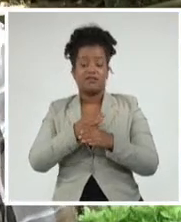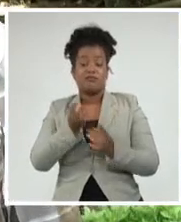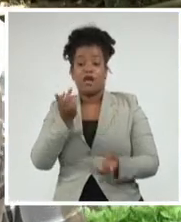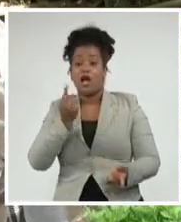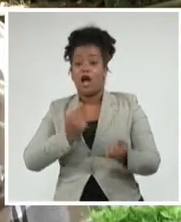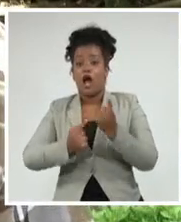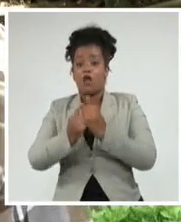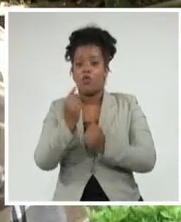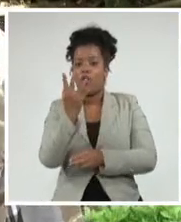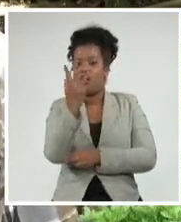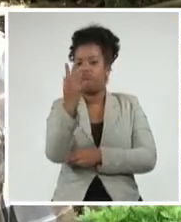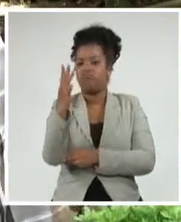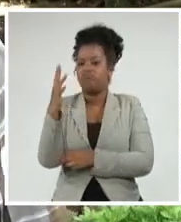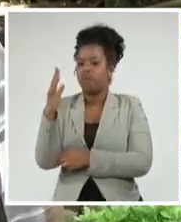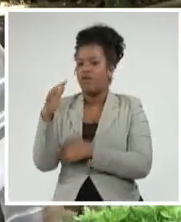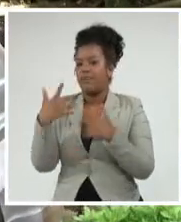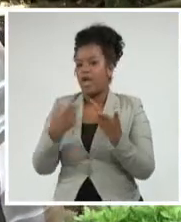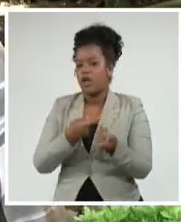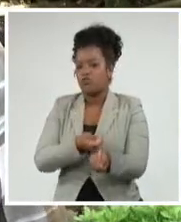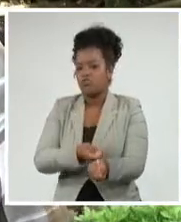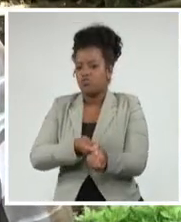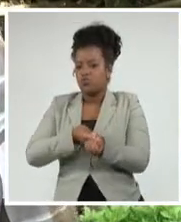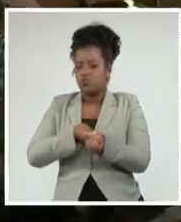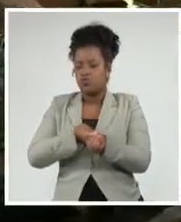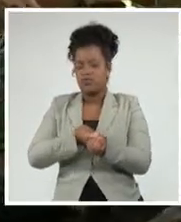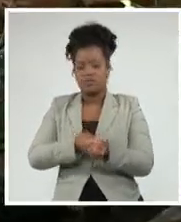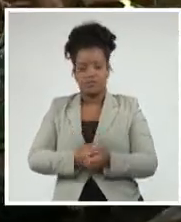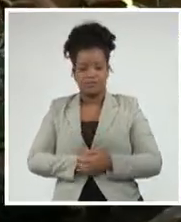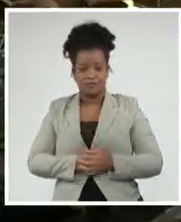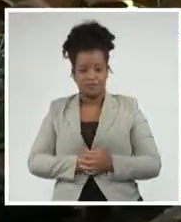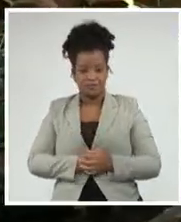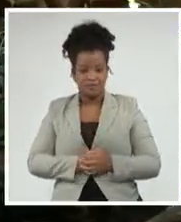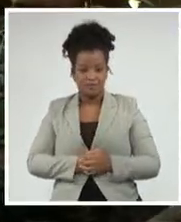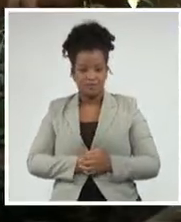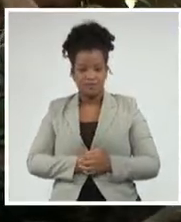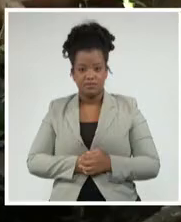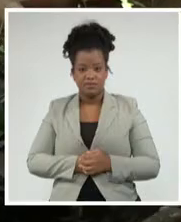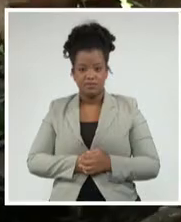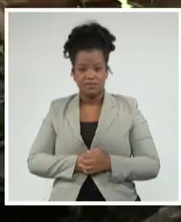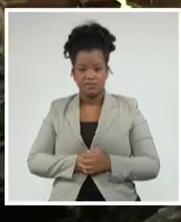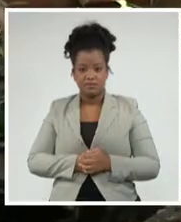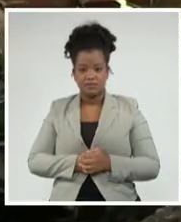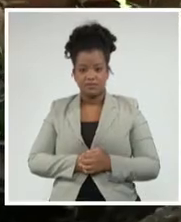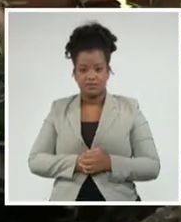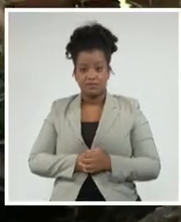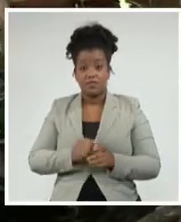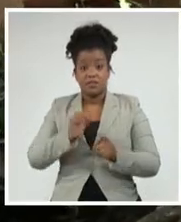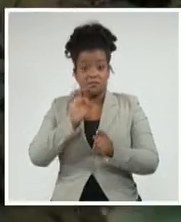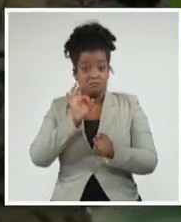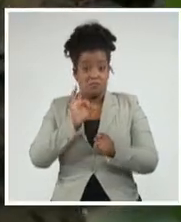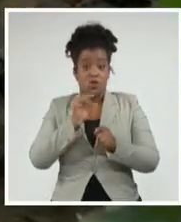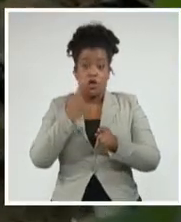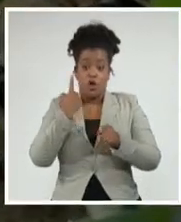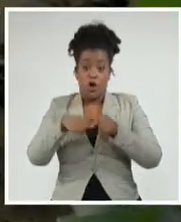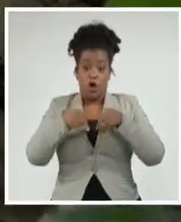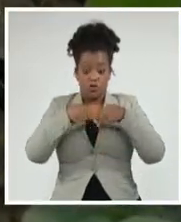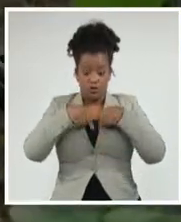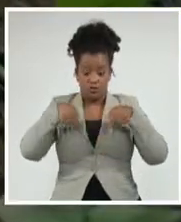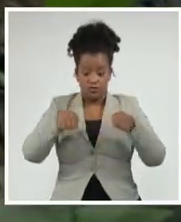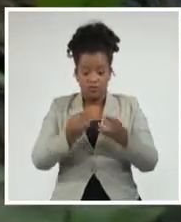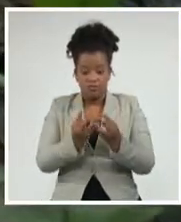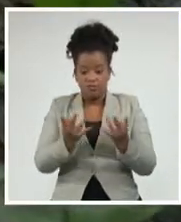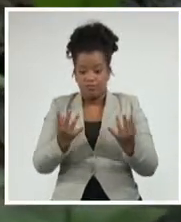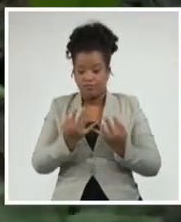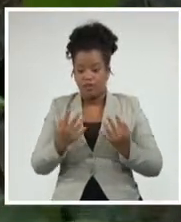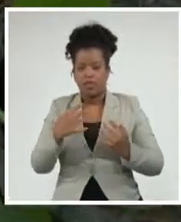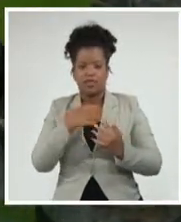matas muy aisladas de yuca, porque para no erosionar el suelo. Hicimos un vivero que le llamamos el hospital de la finca. En ese viverito tenemos